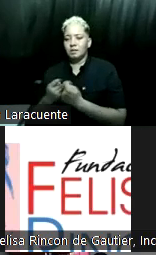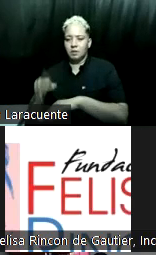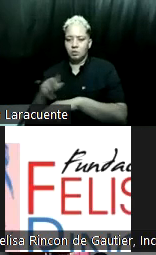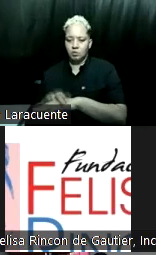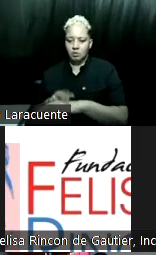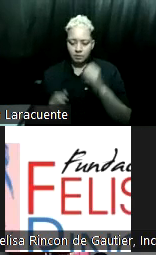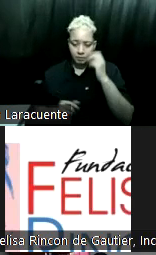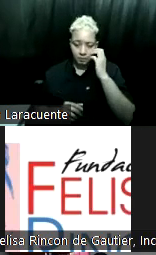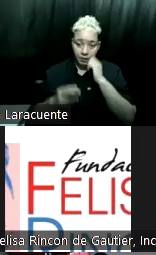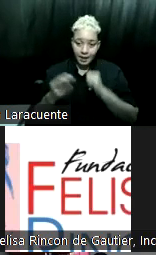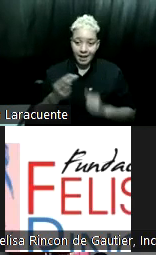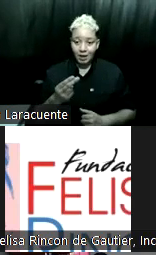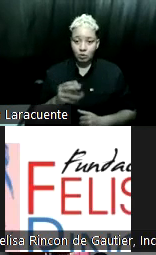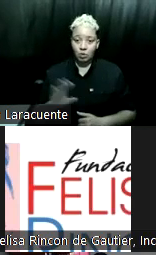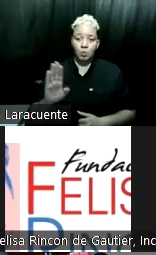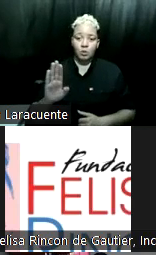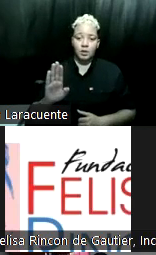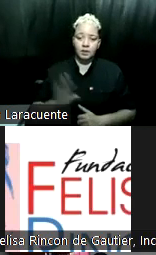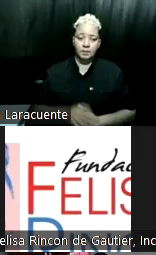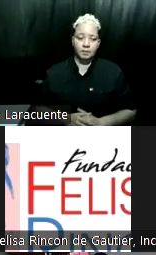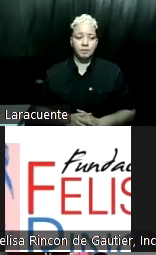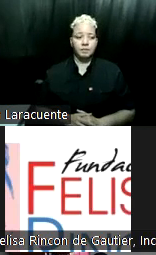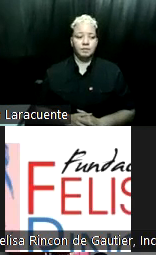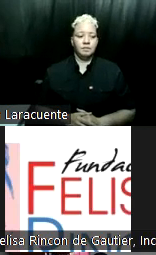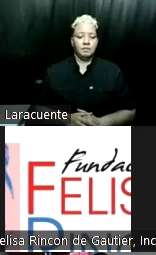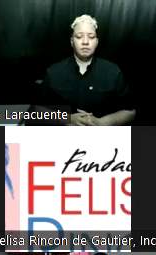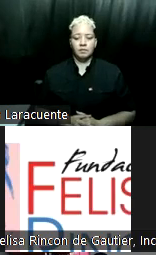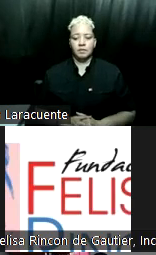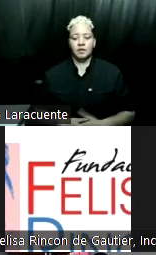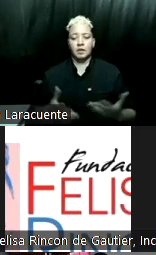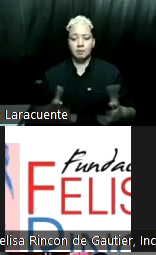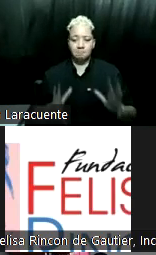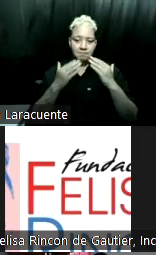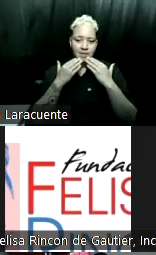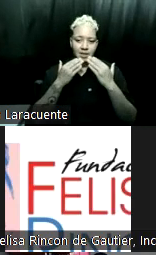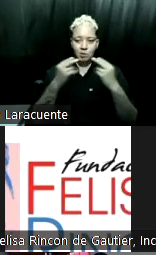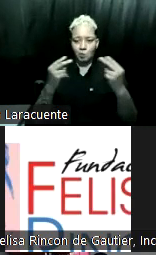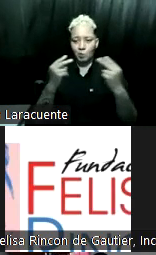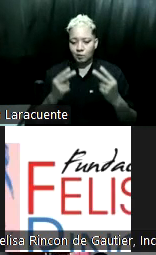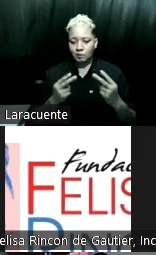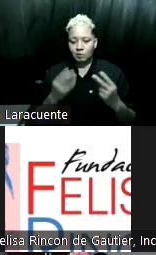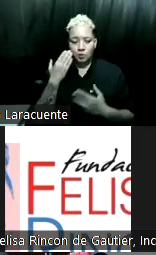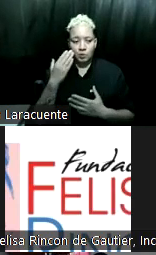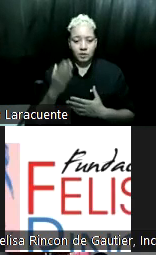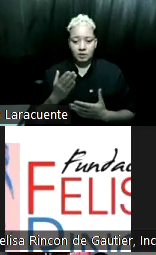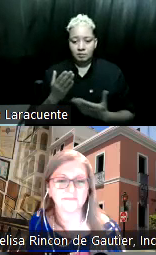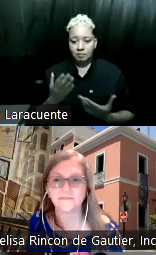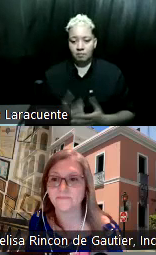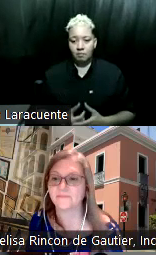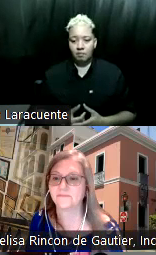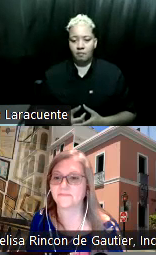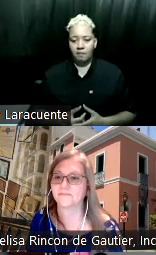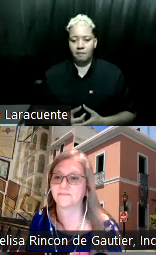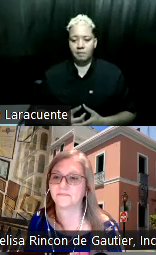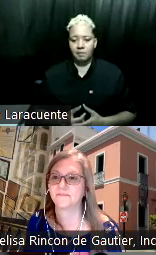Héctor Blondet. eh, y muchas gracias por su atención. No sé si